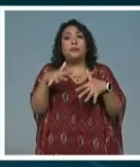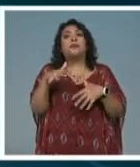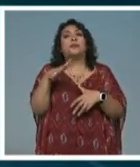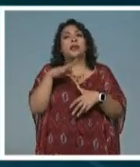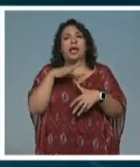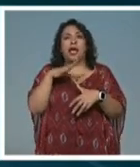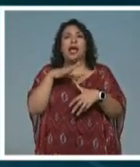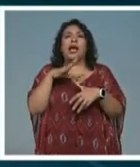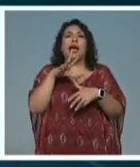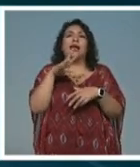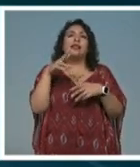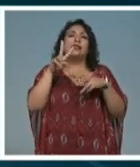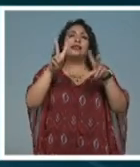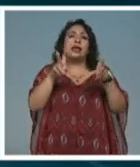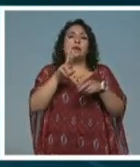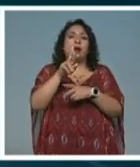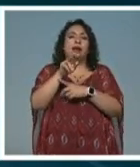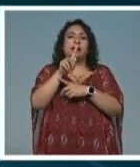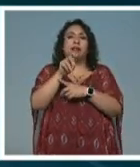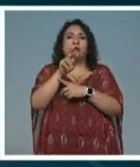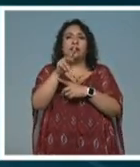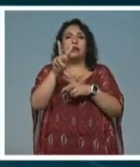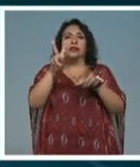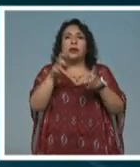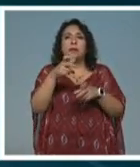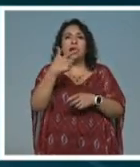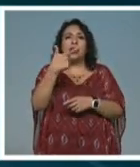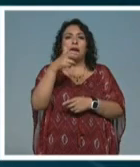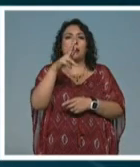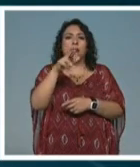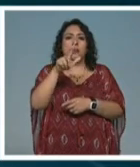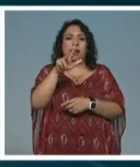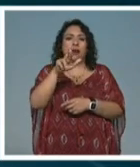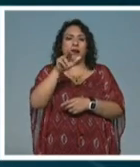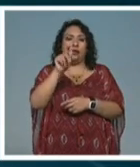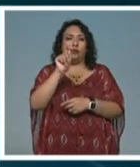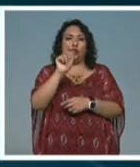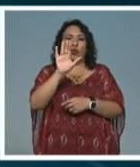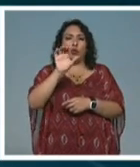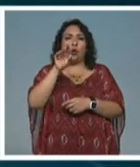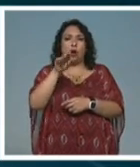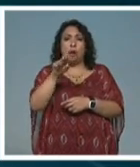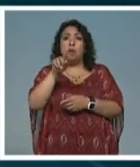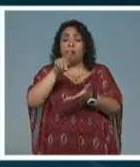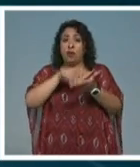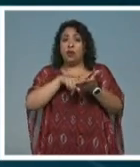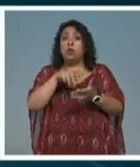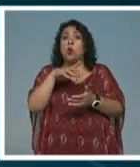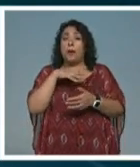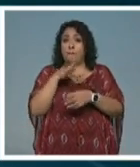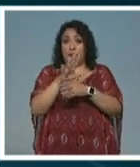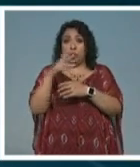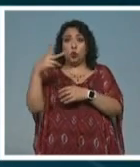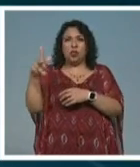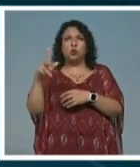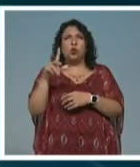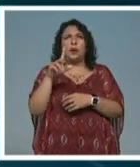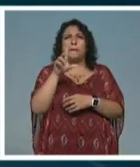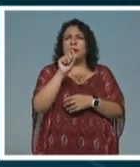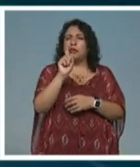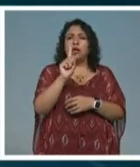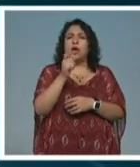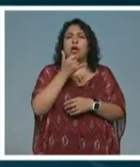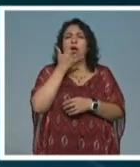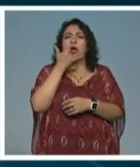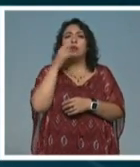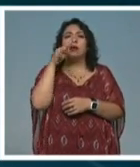un Retesflix que se llama gabrielretes.com. Ahí pueden encontrar sus películas, 20 películas. No, 19, porque